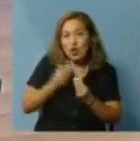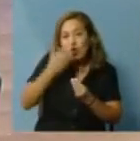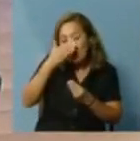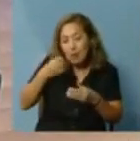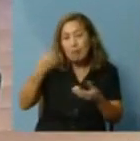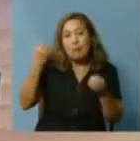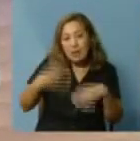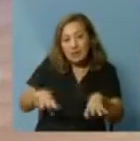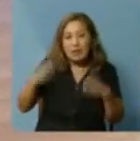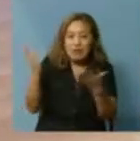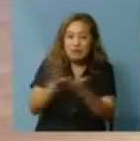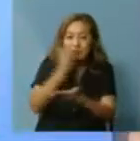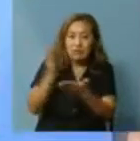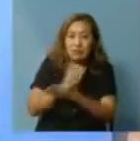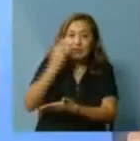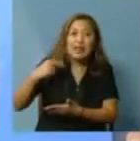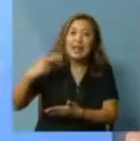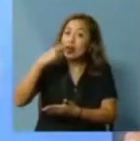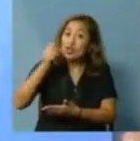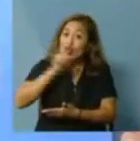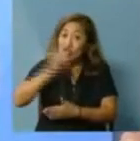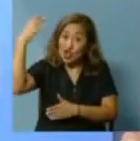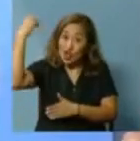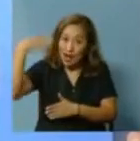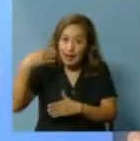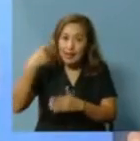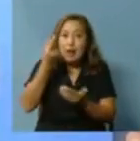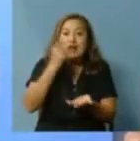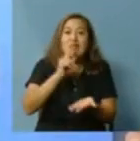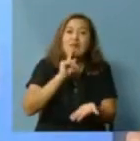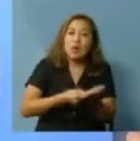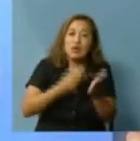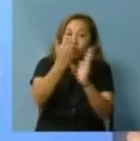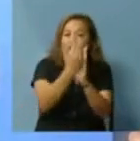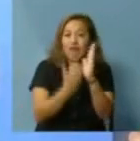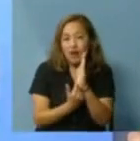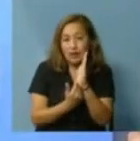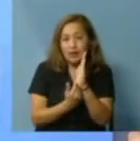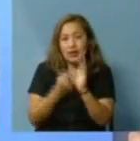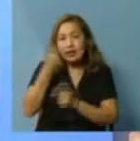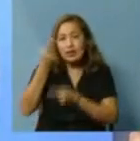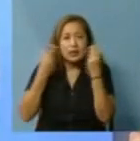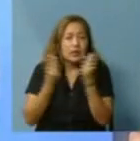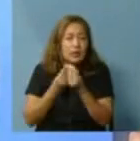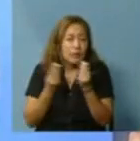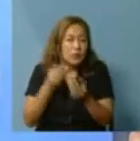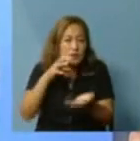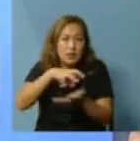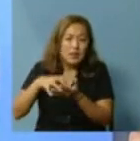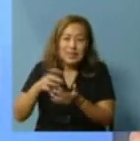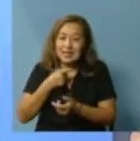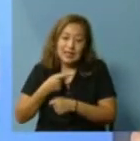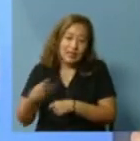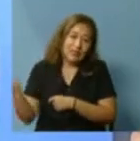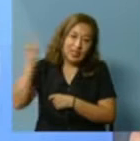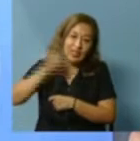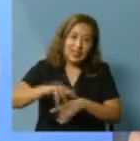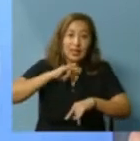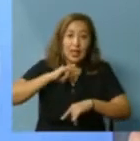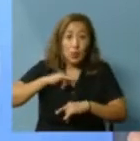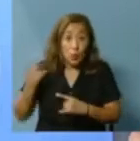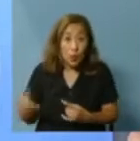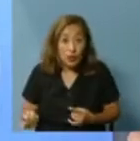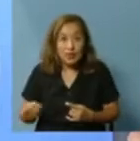empieza a funcionar causar ese costo se va a bajar por eso yo le hablaba del interés de muchas empresas de afuera que quieren radicarse una vez que esté